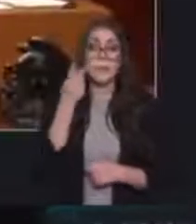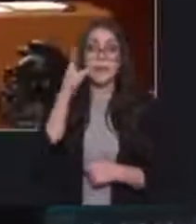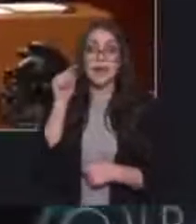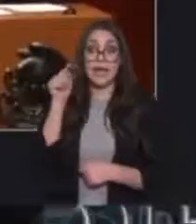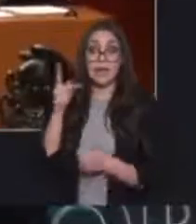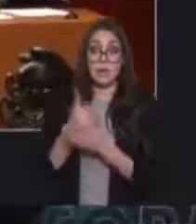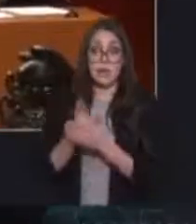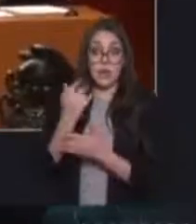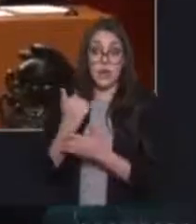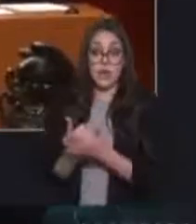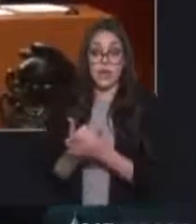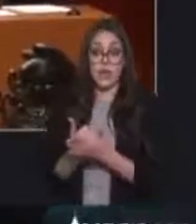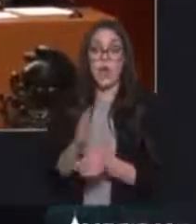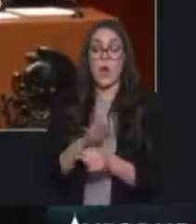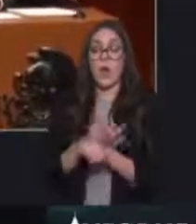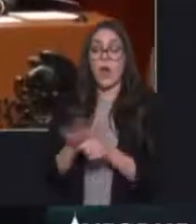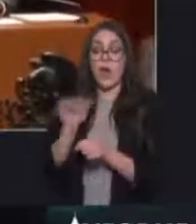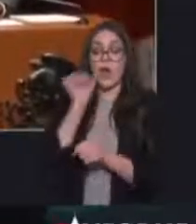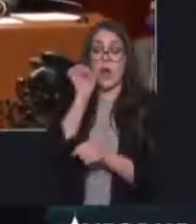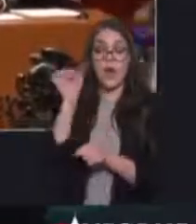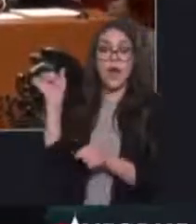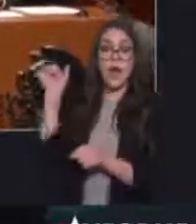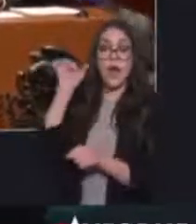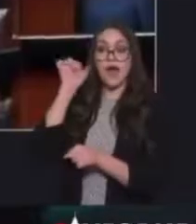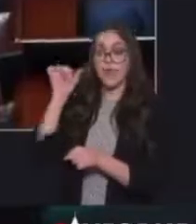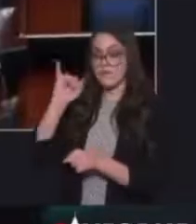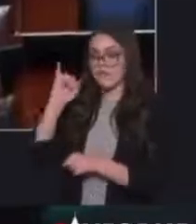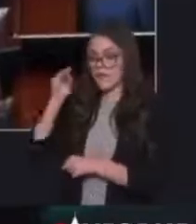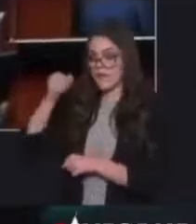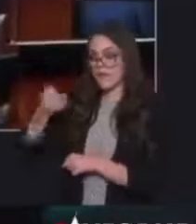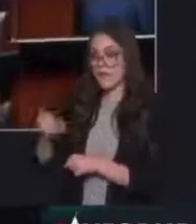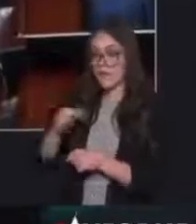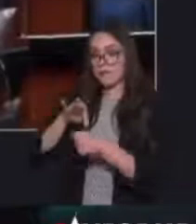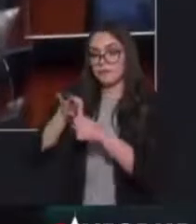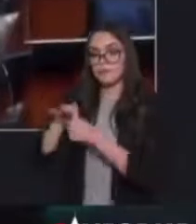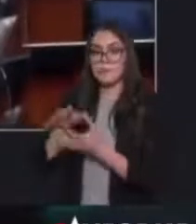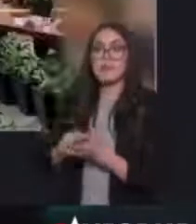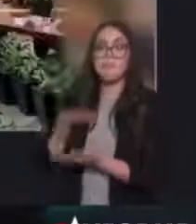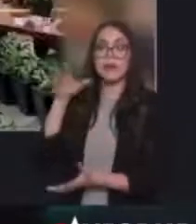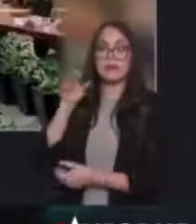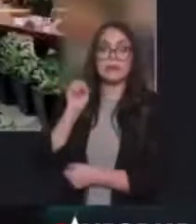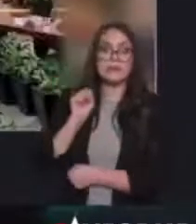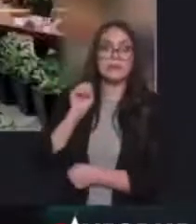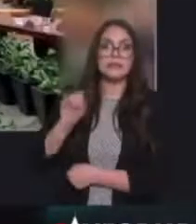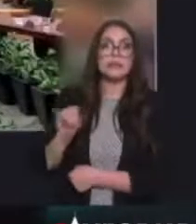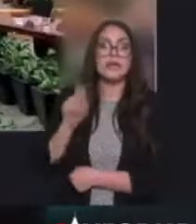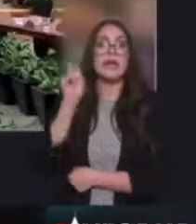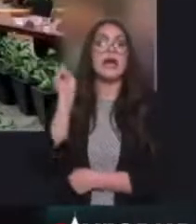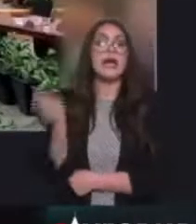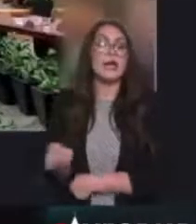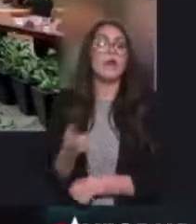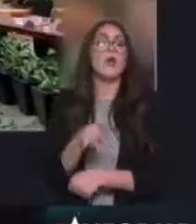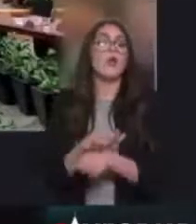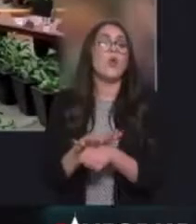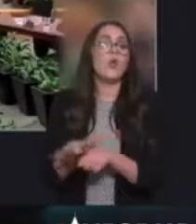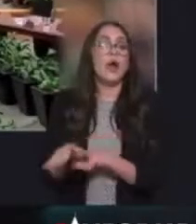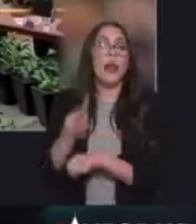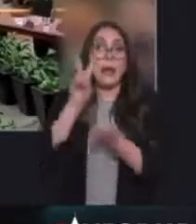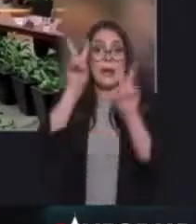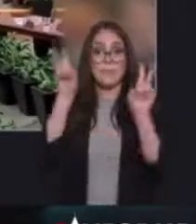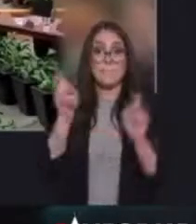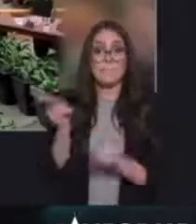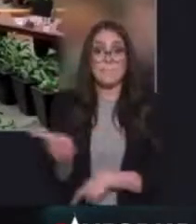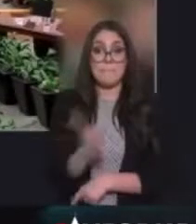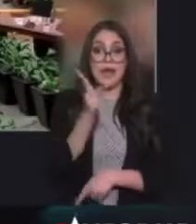se aprobó ayer en las Comisiones Unidas de Gobernación y Estudios Legislativos Segunda, no solo cambió la pregunta, que